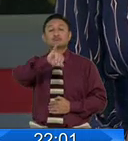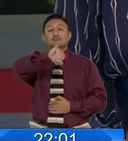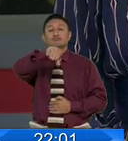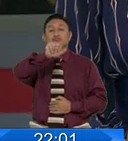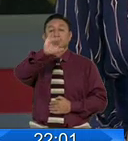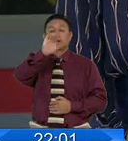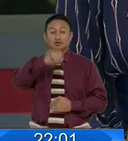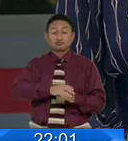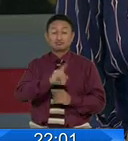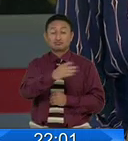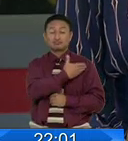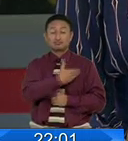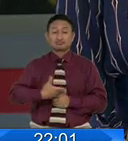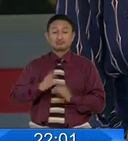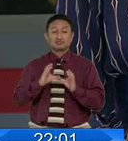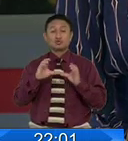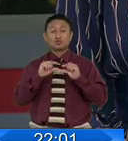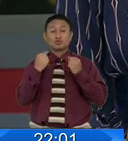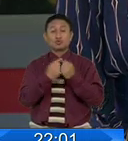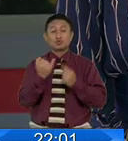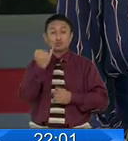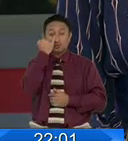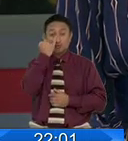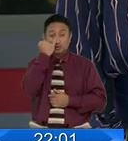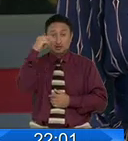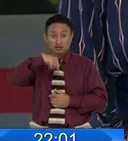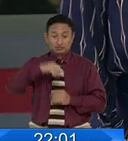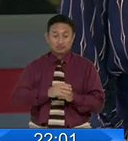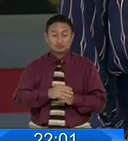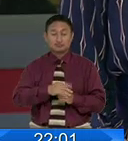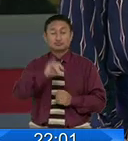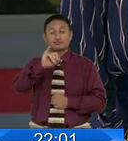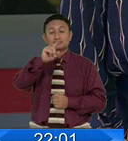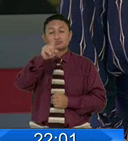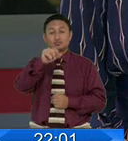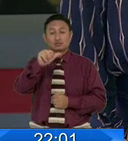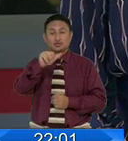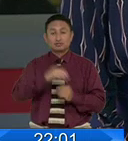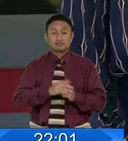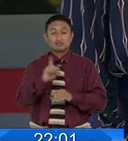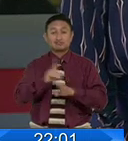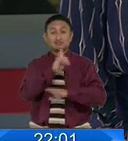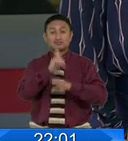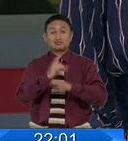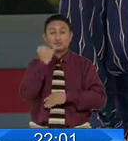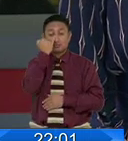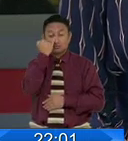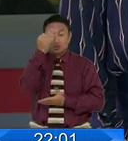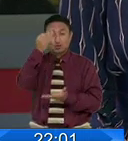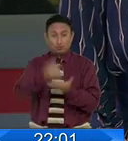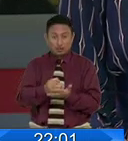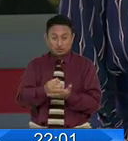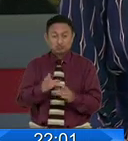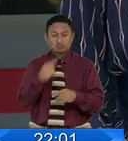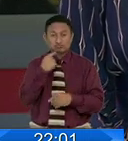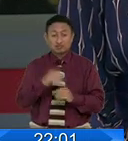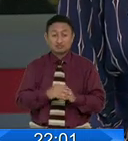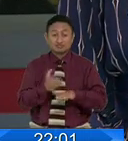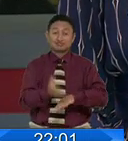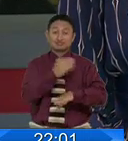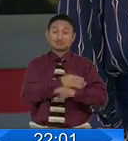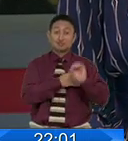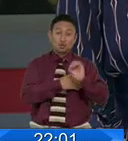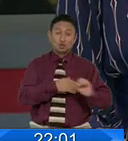presidente de la Confederación de Nacionalidades Indígenas del Ecuador, y Leonidas Isa, dirigente indígena de Cotopaxi, aseguraron que en las